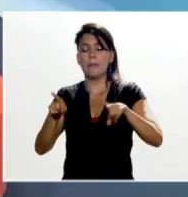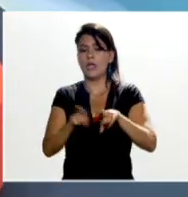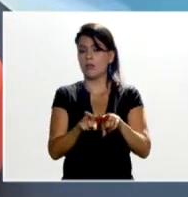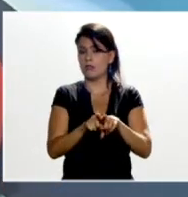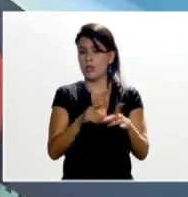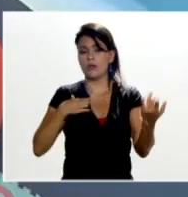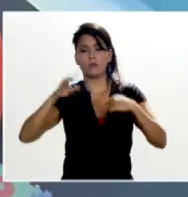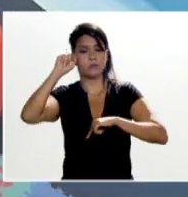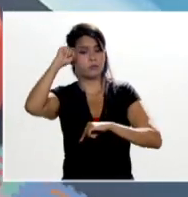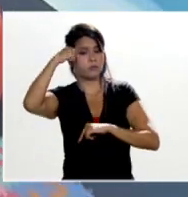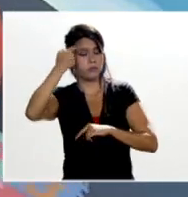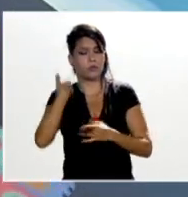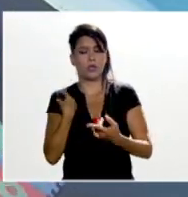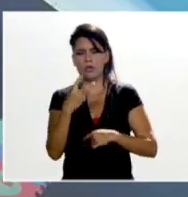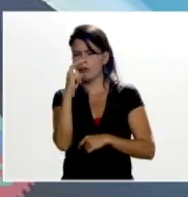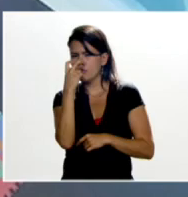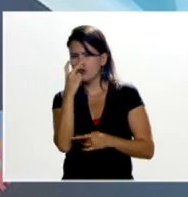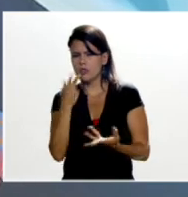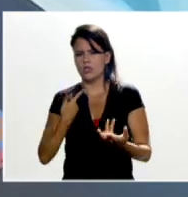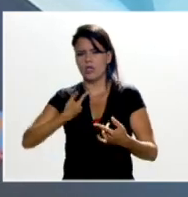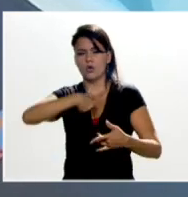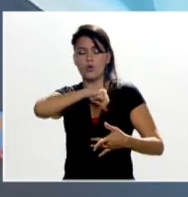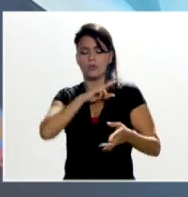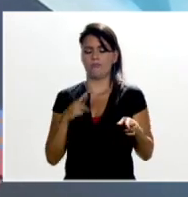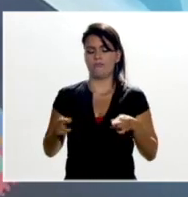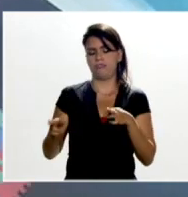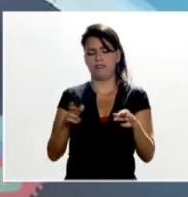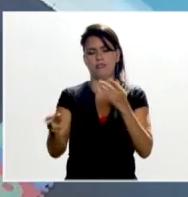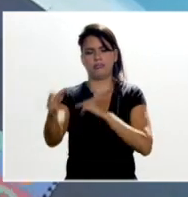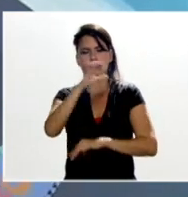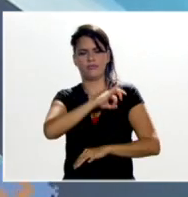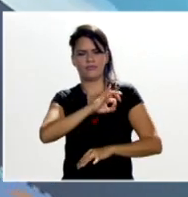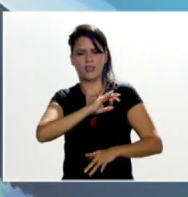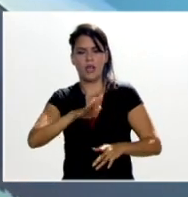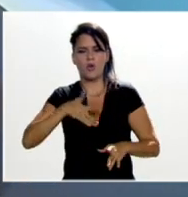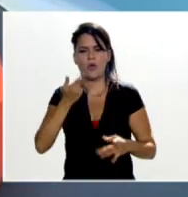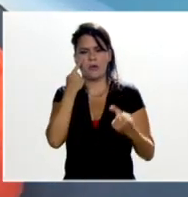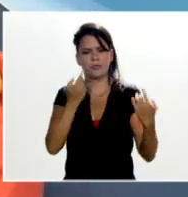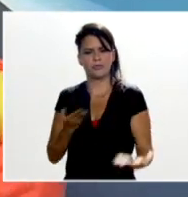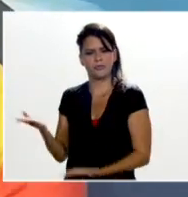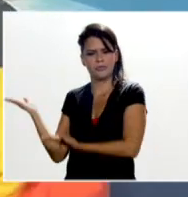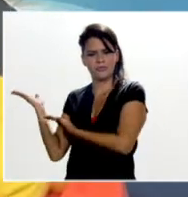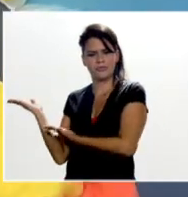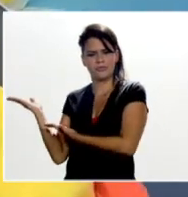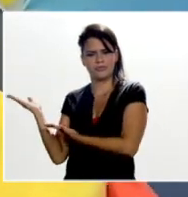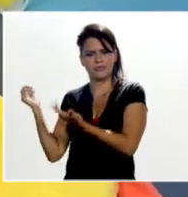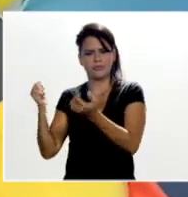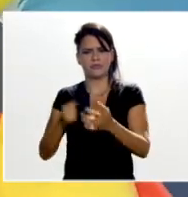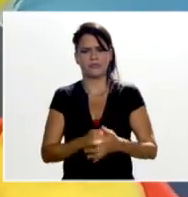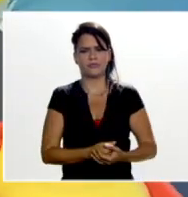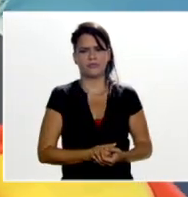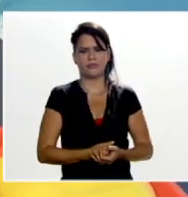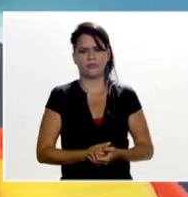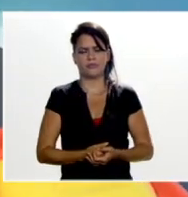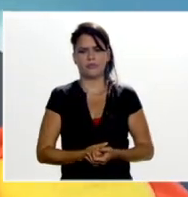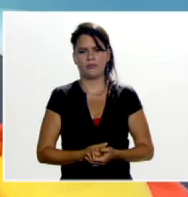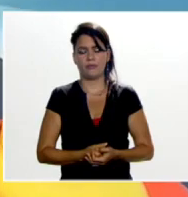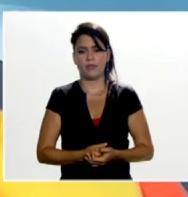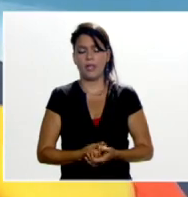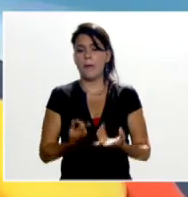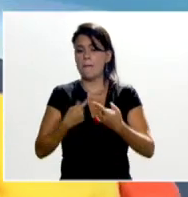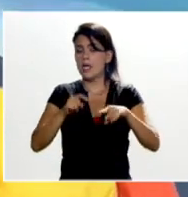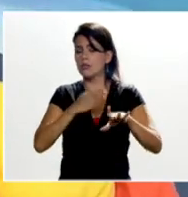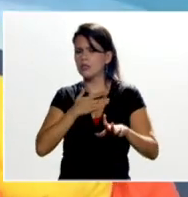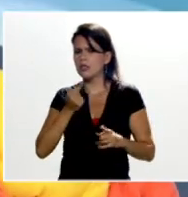también recuerden visitar nuestras redes sociales, las cuales van a ver a continuación en nuestra pantalla. Pero